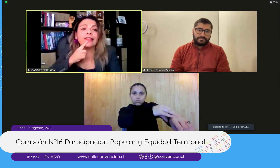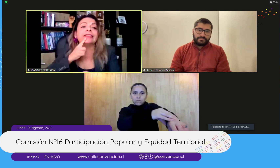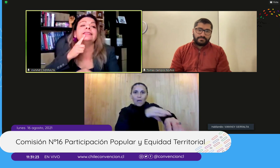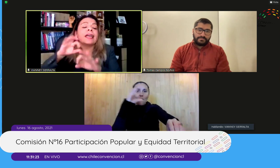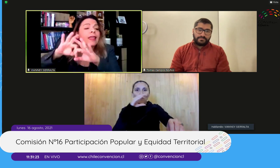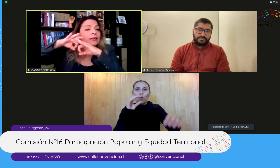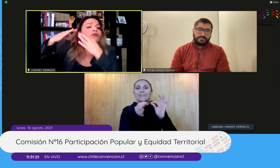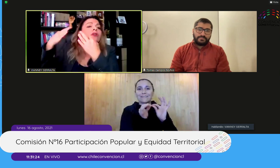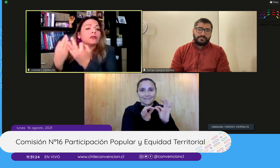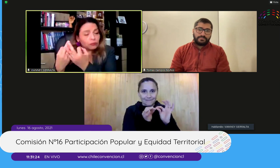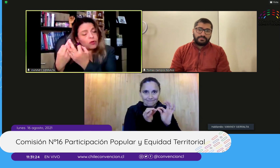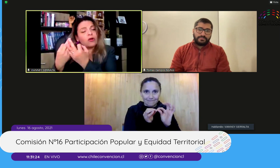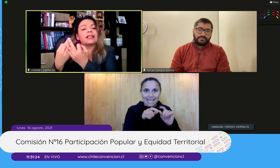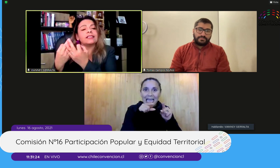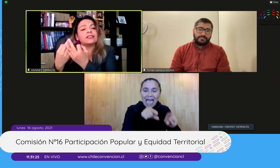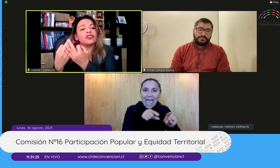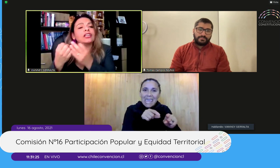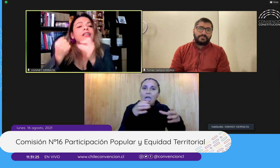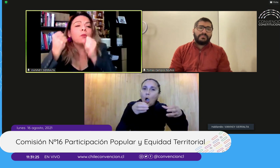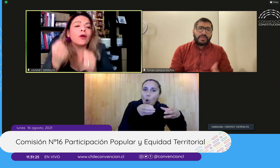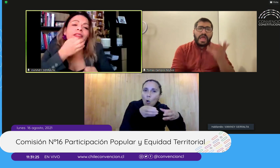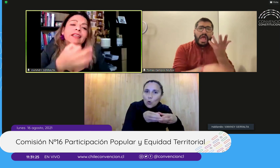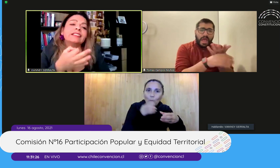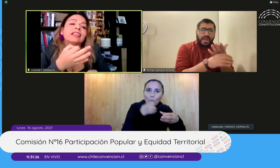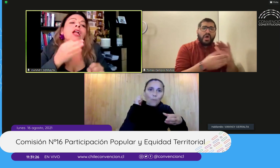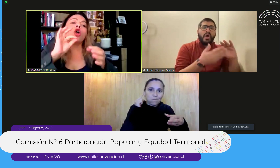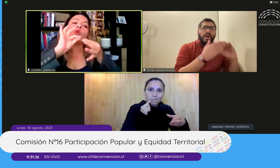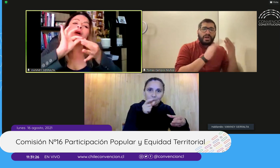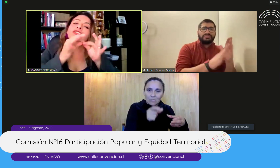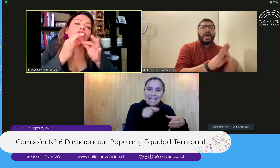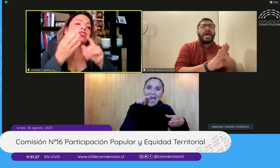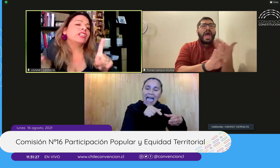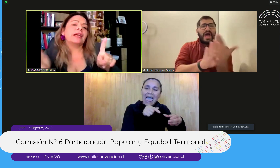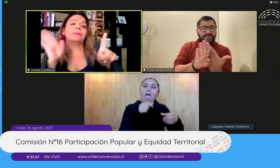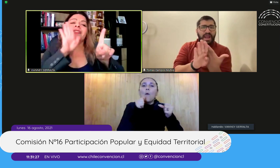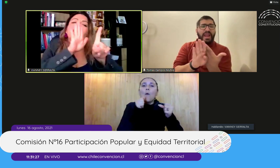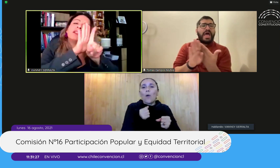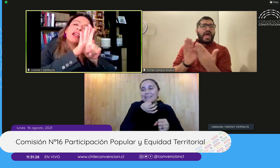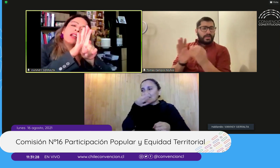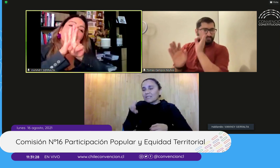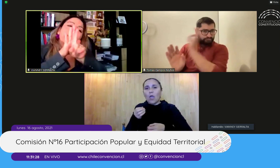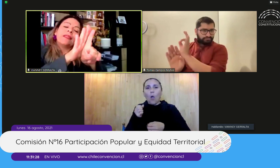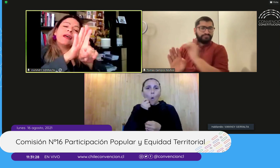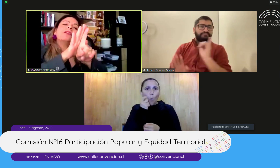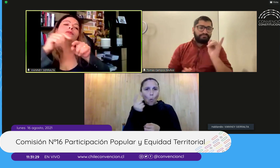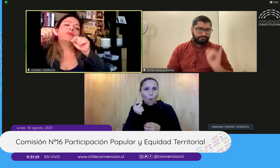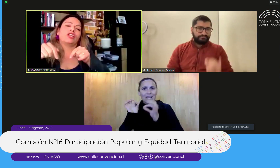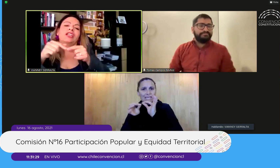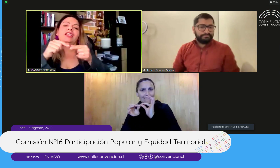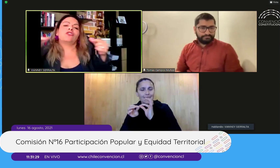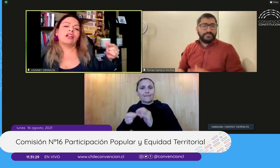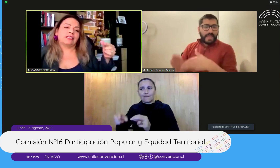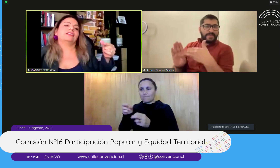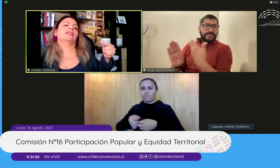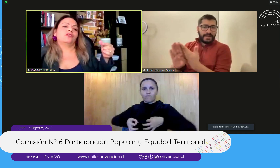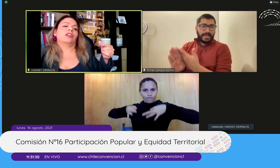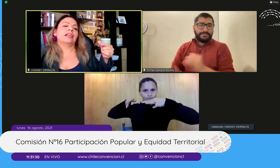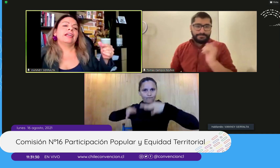personas sordas de sus organizaciones pueden decir cuáles son los intérpretes que están respaldados por